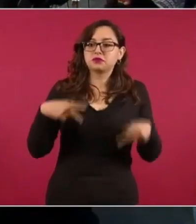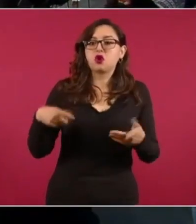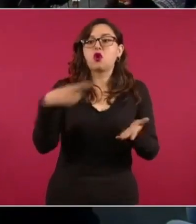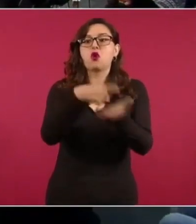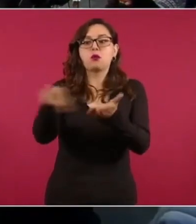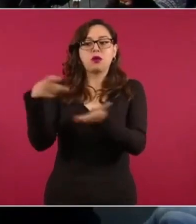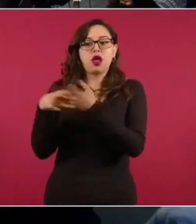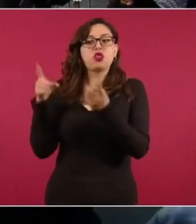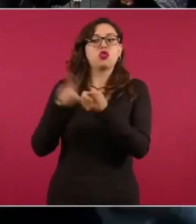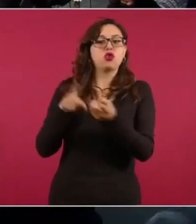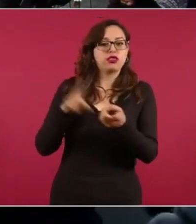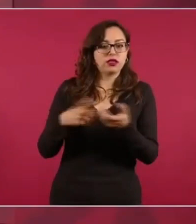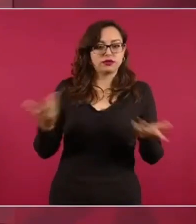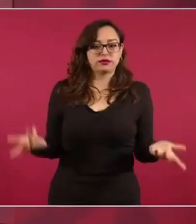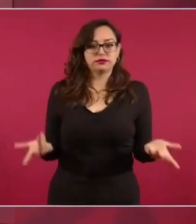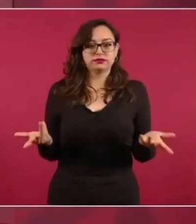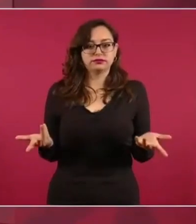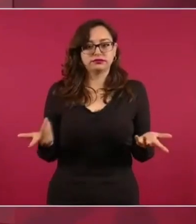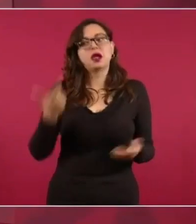vamos a ver